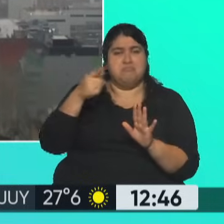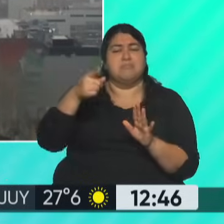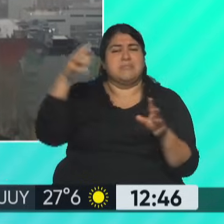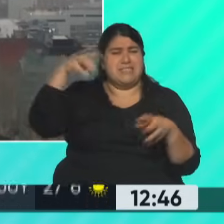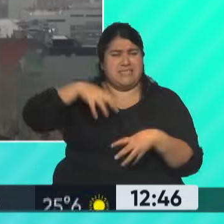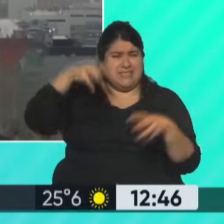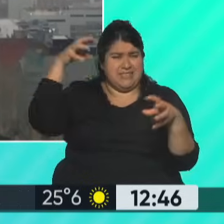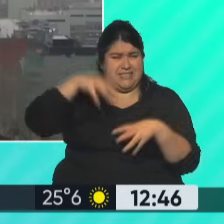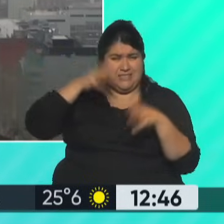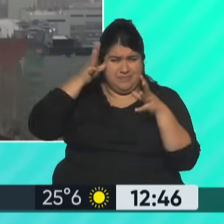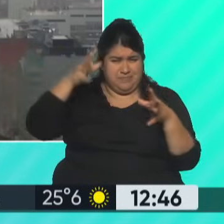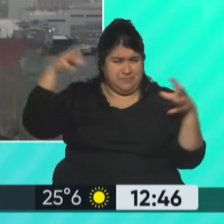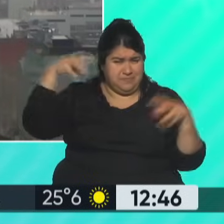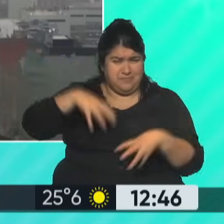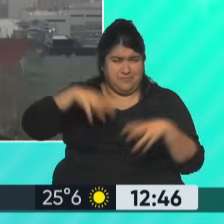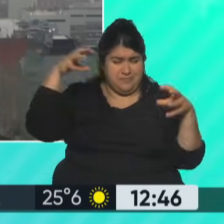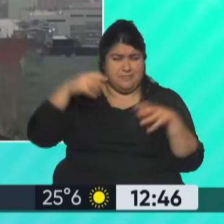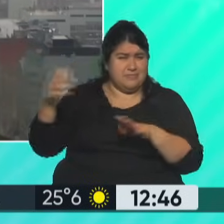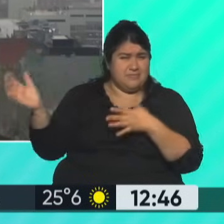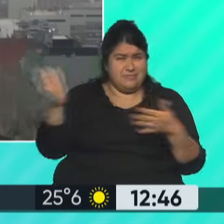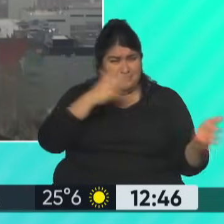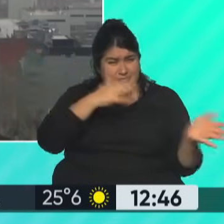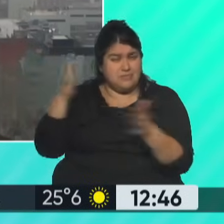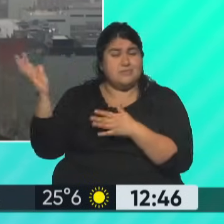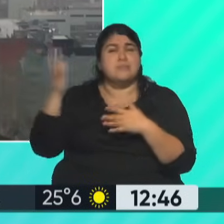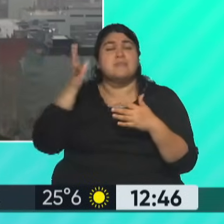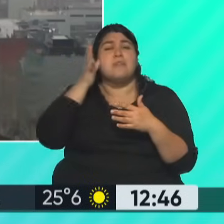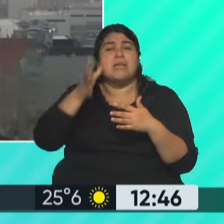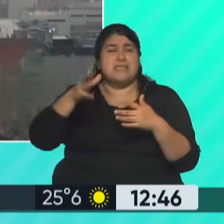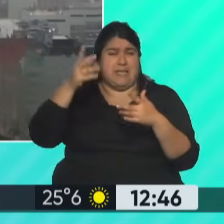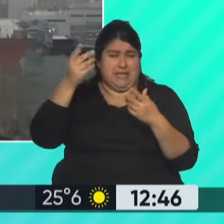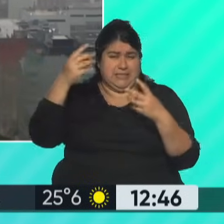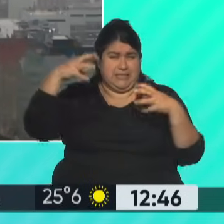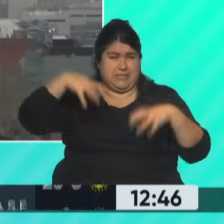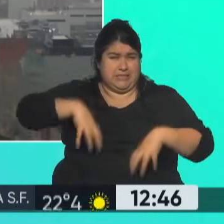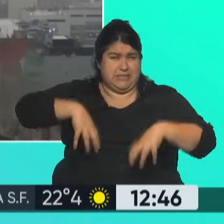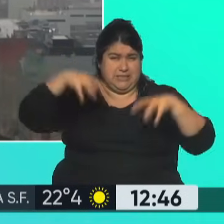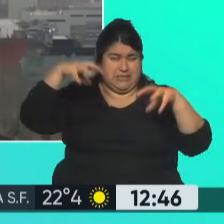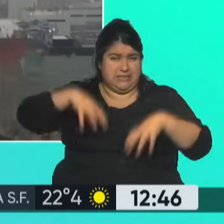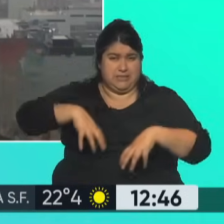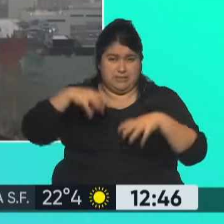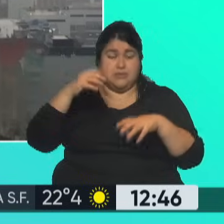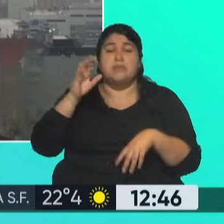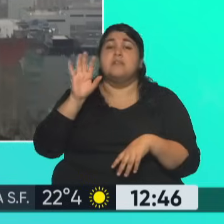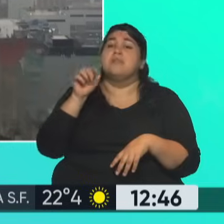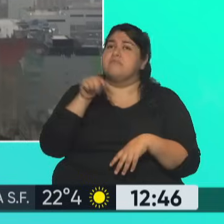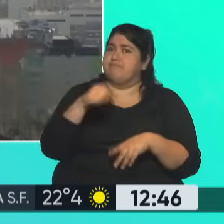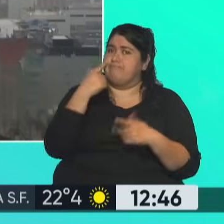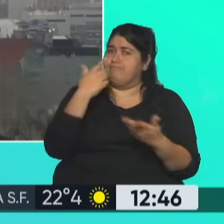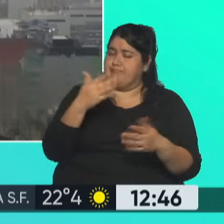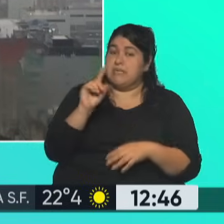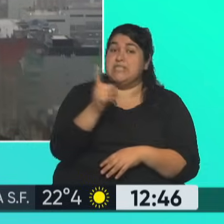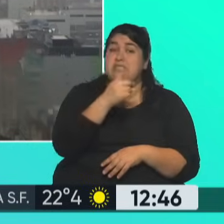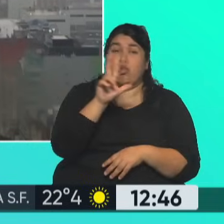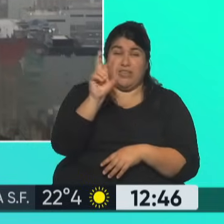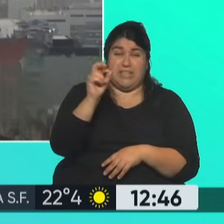minutos. Intensa lluvia, fuertes ráfagas de viento y caída de muchos milímetros en muy pocos minutos. Silvia, de eso se trata.